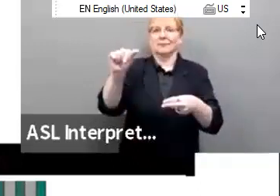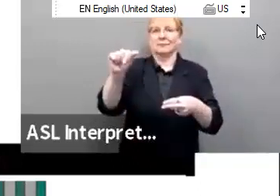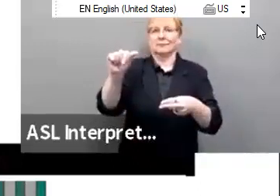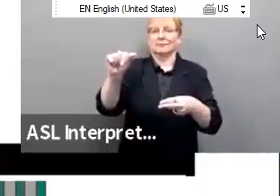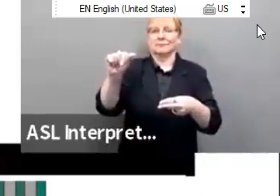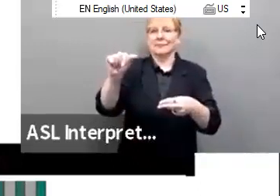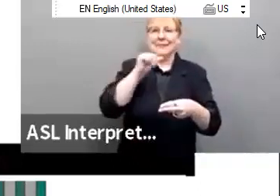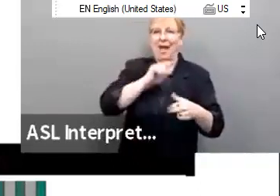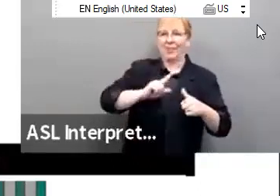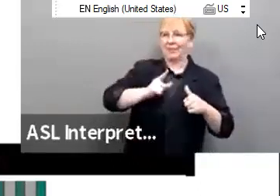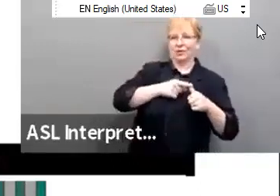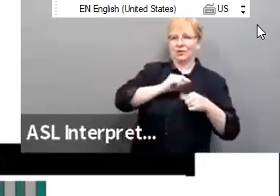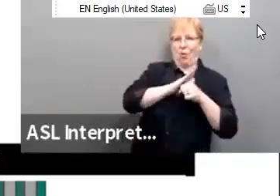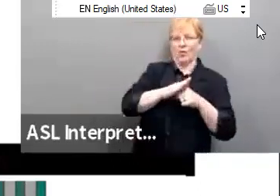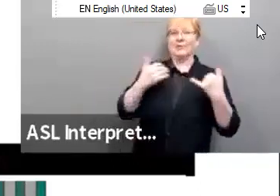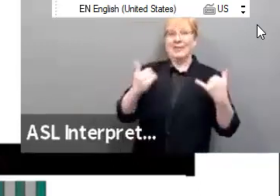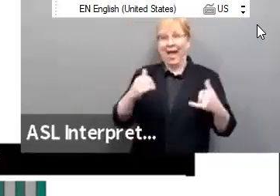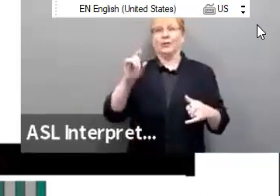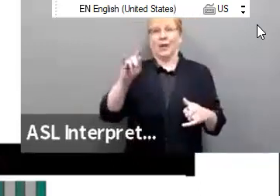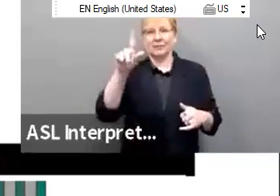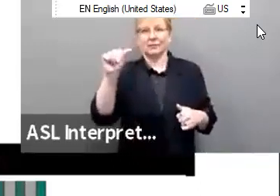Esta diapositiva ya la había mostrado.